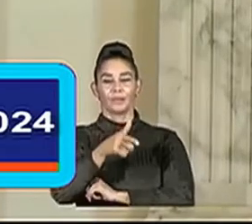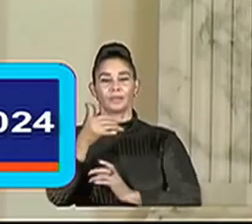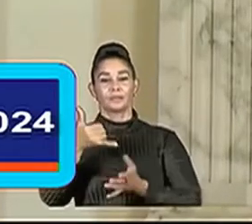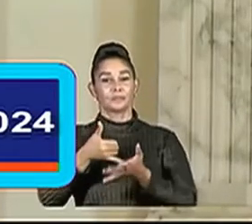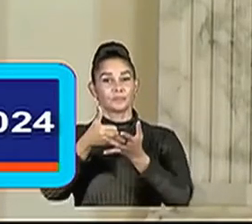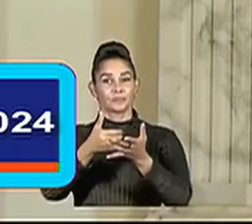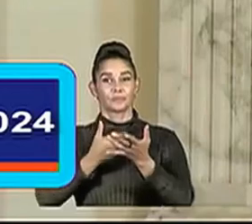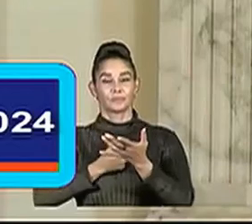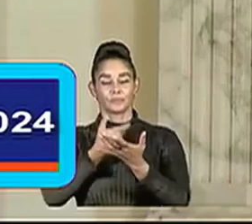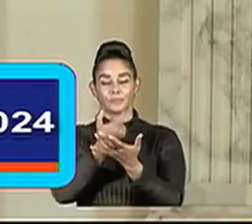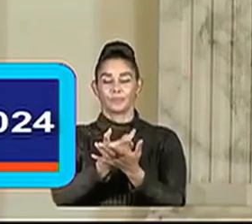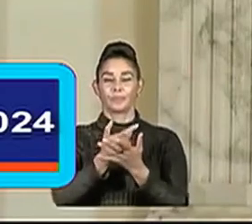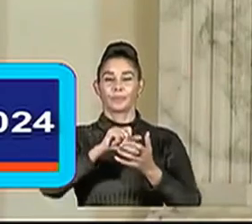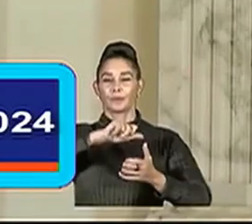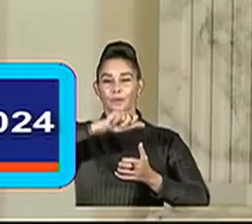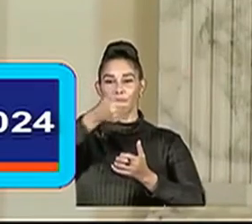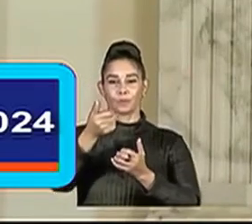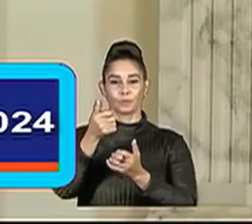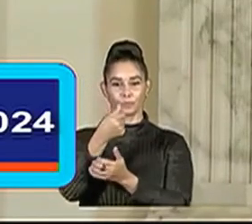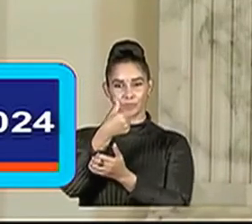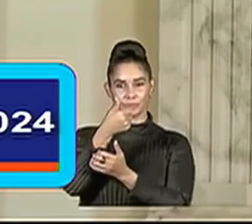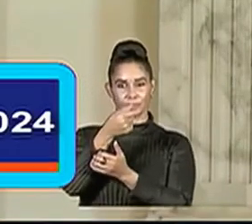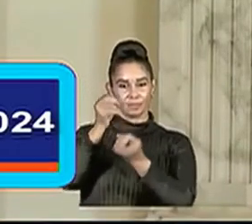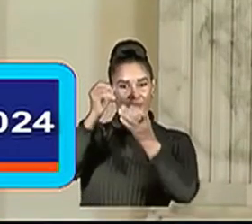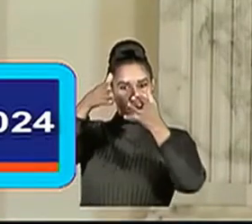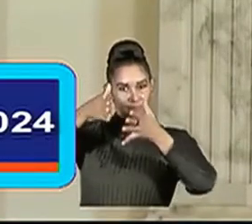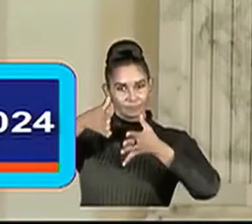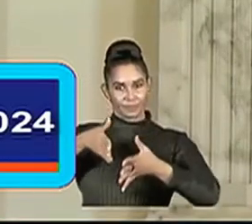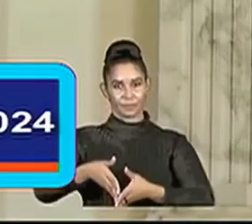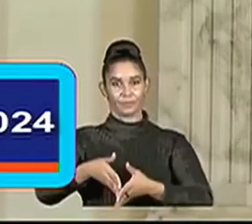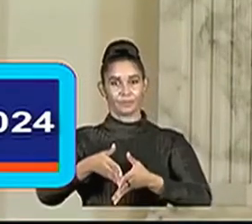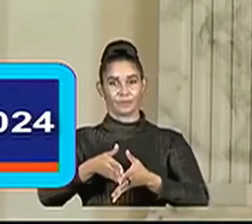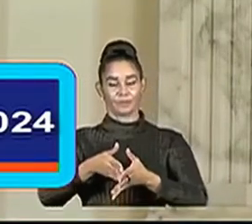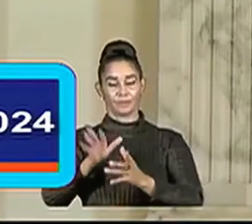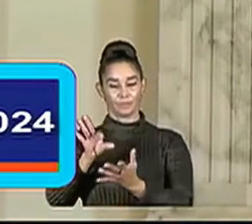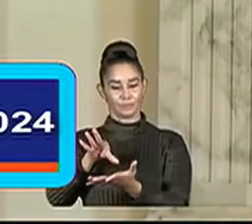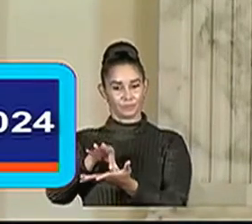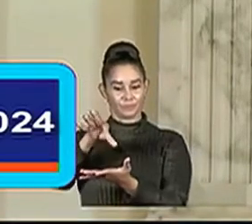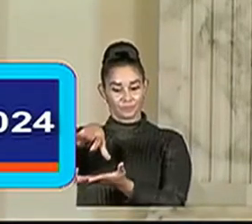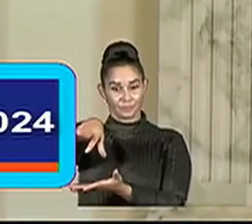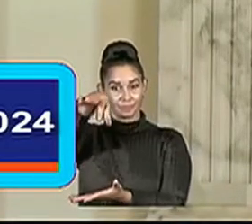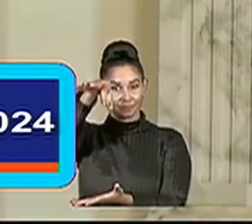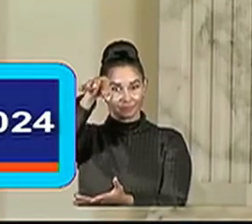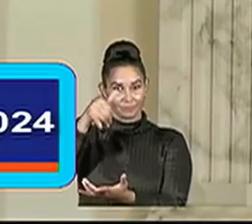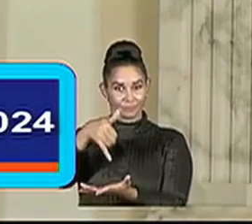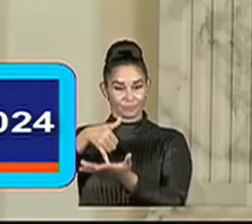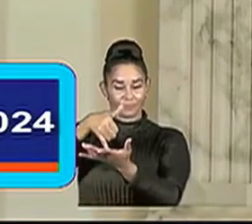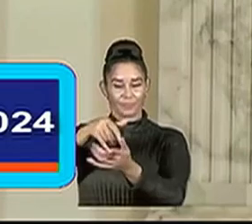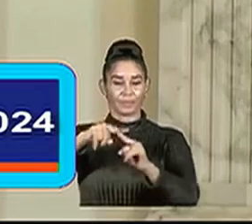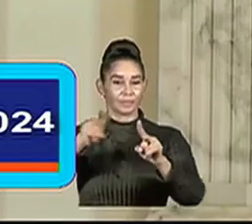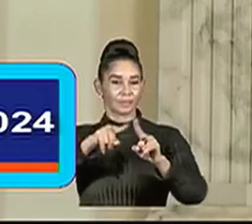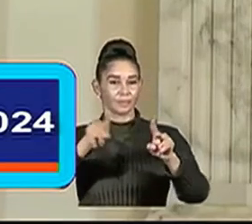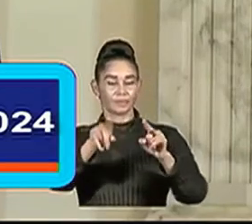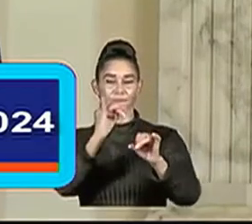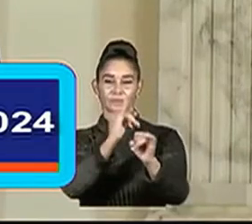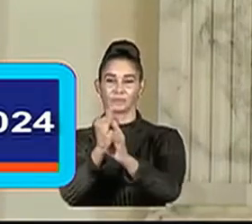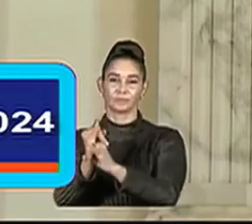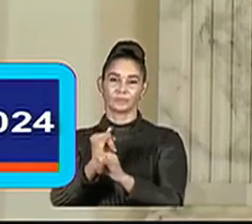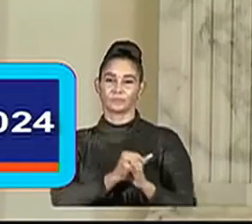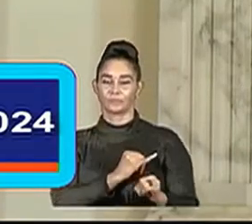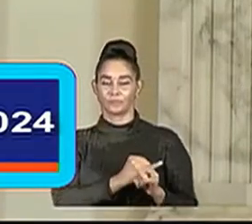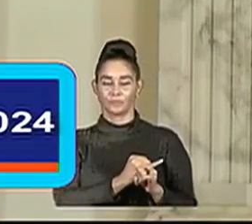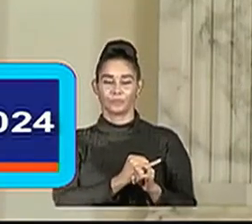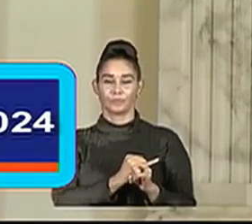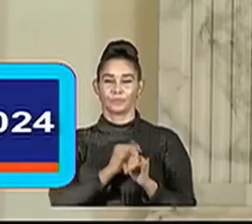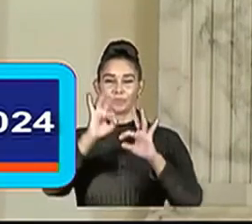galardón a otros 10 educadores meritorios de distintas instituciones